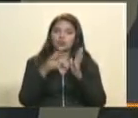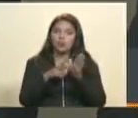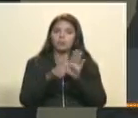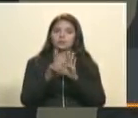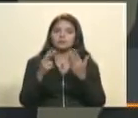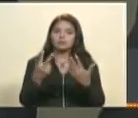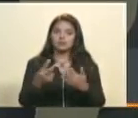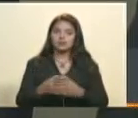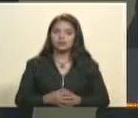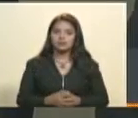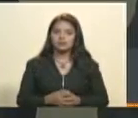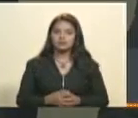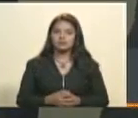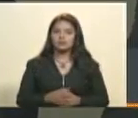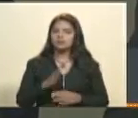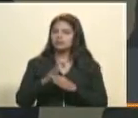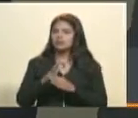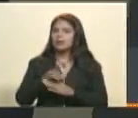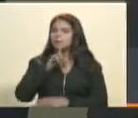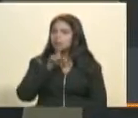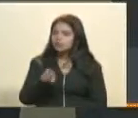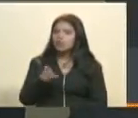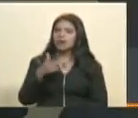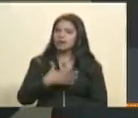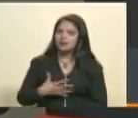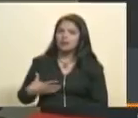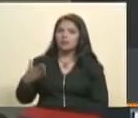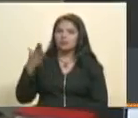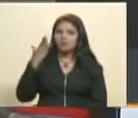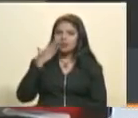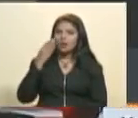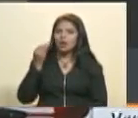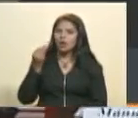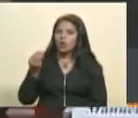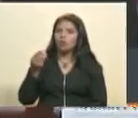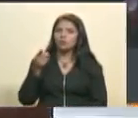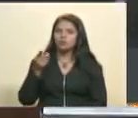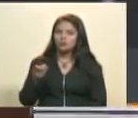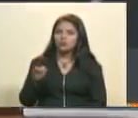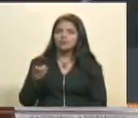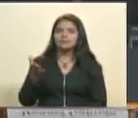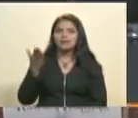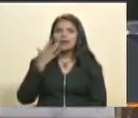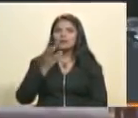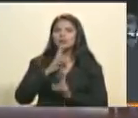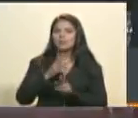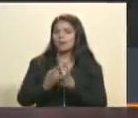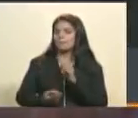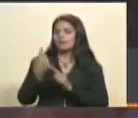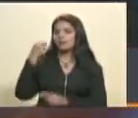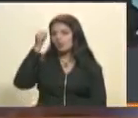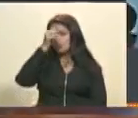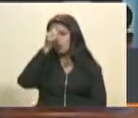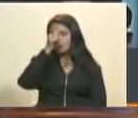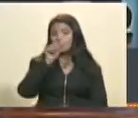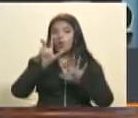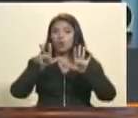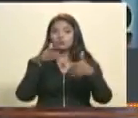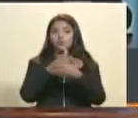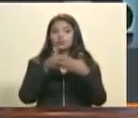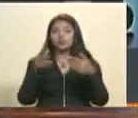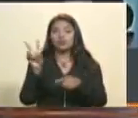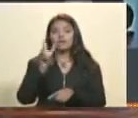1 de agosto del año 2017. Bien, quisiéramos saber usted como presidente del Poder Ciudadano cómo interpreta los resultados del pasado domingo cuando más de 8 millones de ciudadanas y ciudadanos